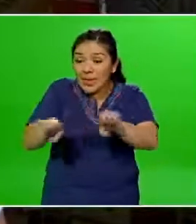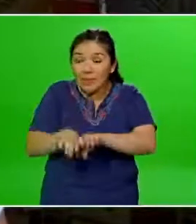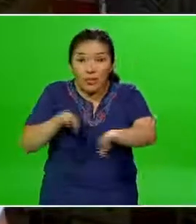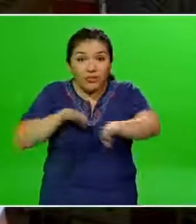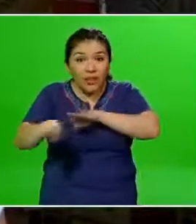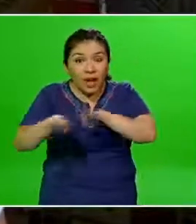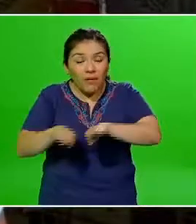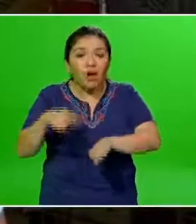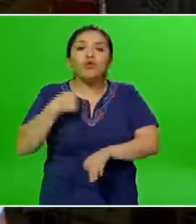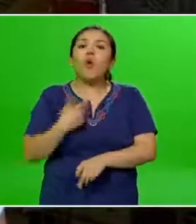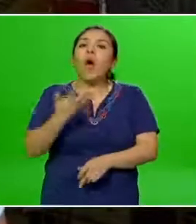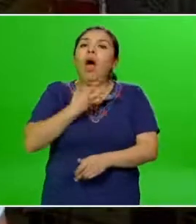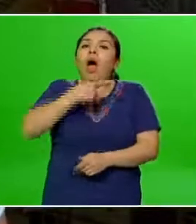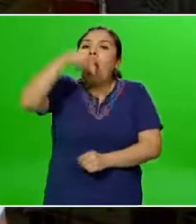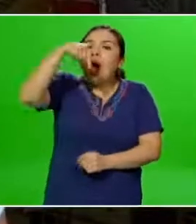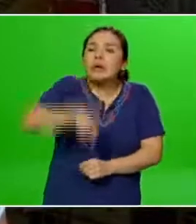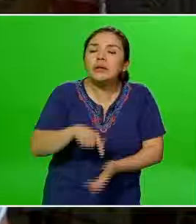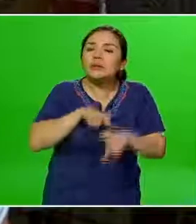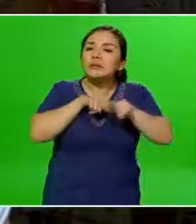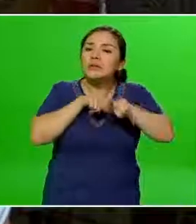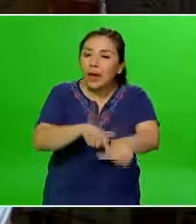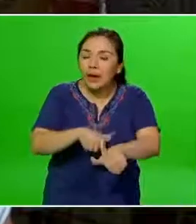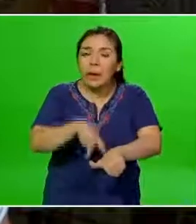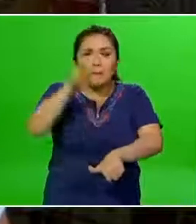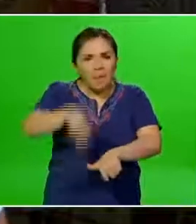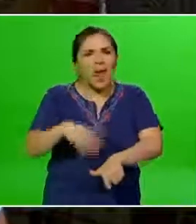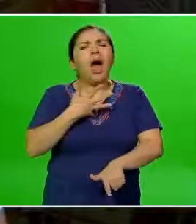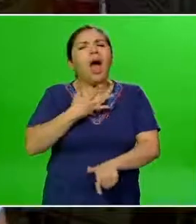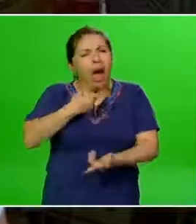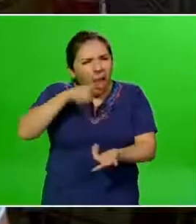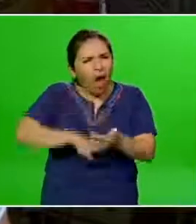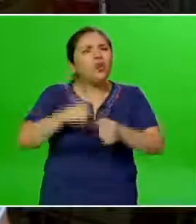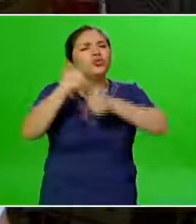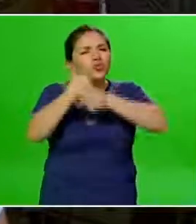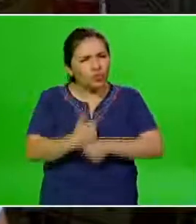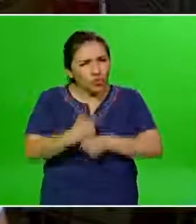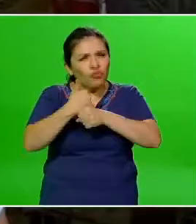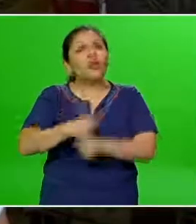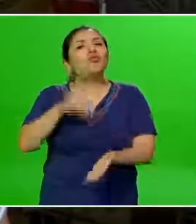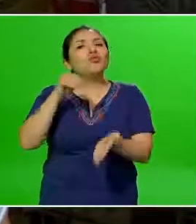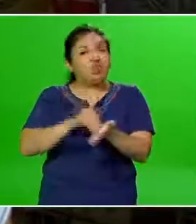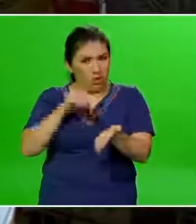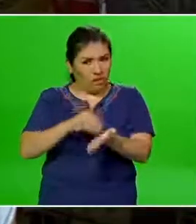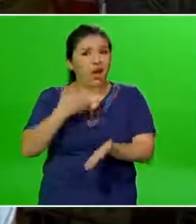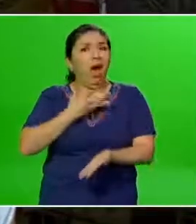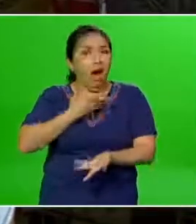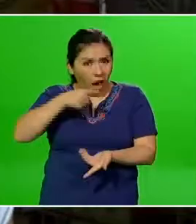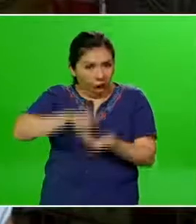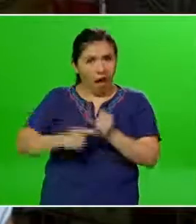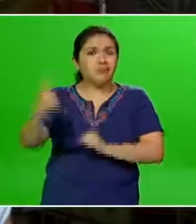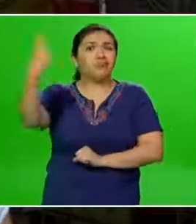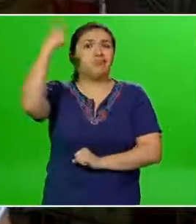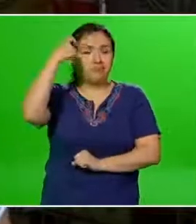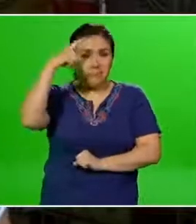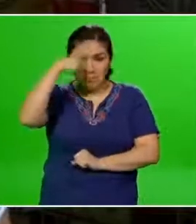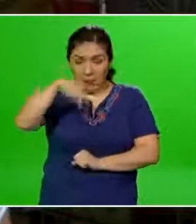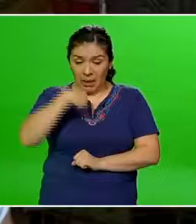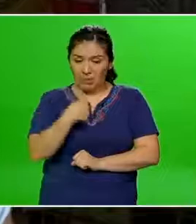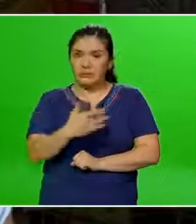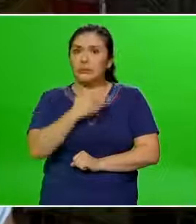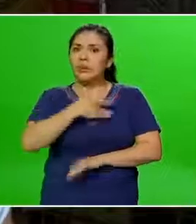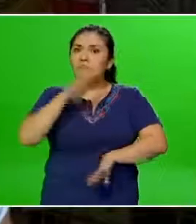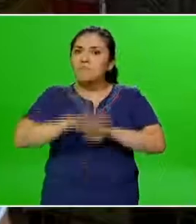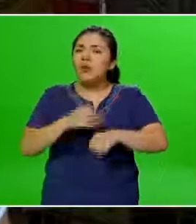aquí y con las fuerzas. Claro que quedan secuelas, aún yo tengo, porque a mí me dio más intenso por